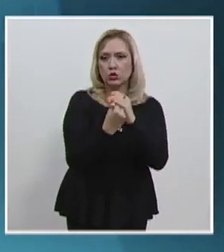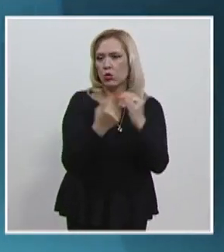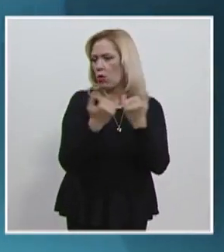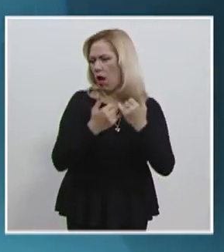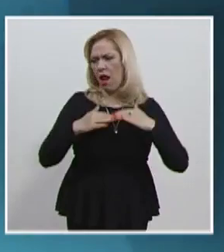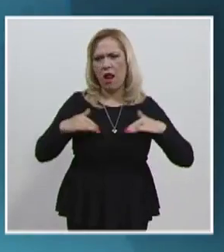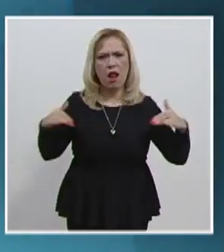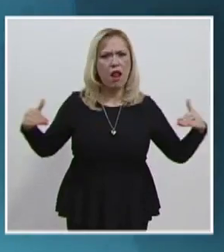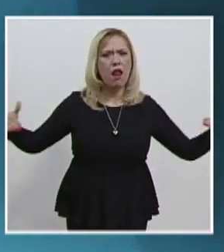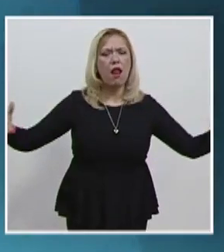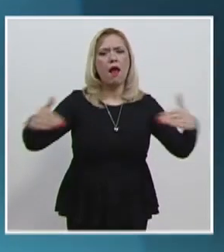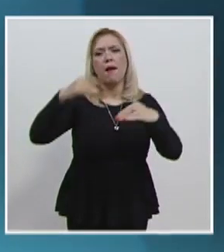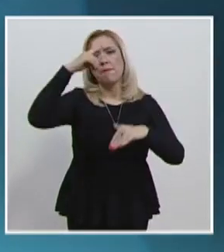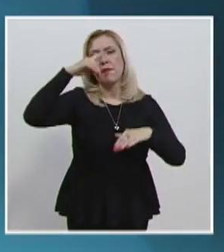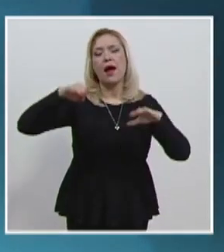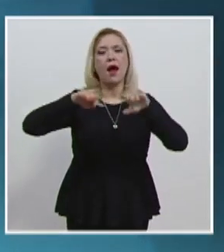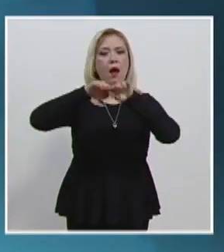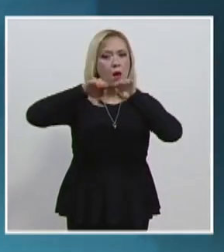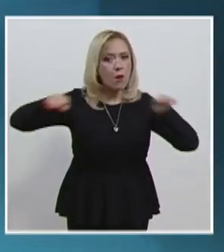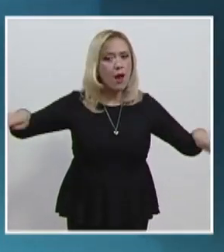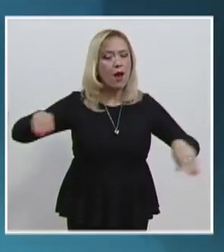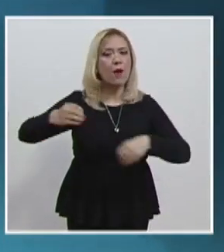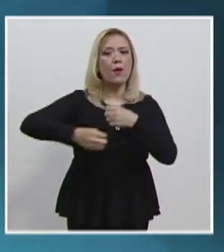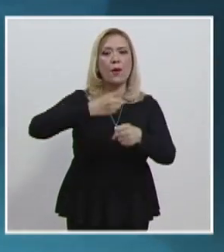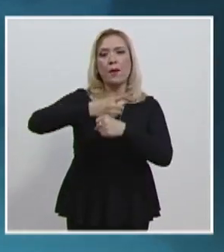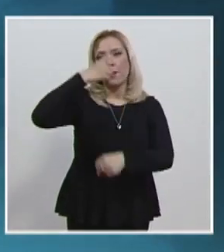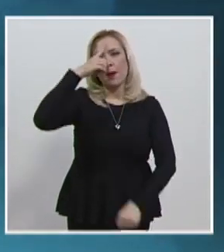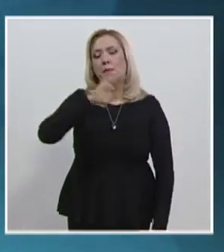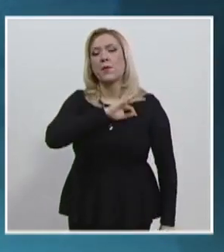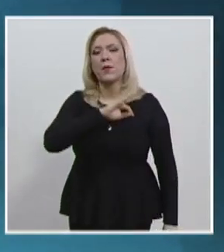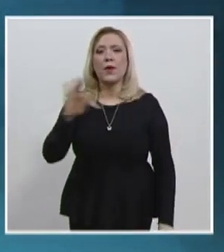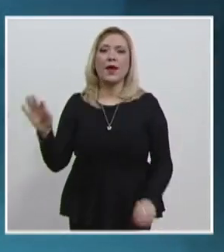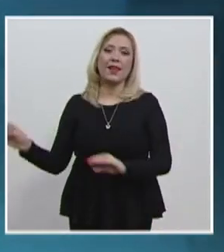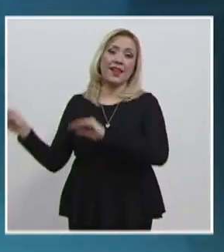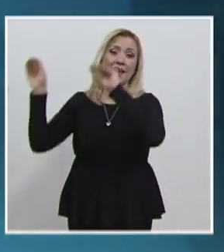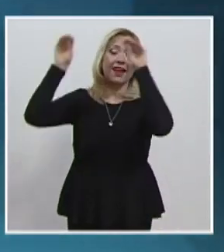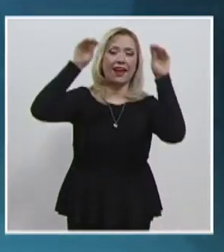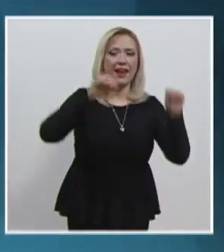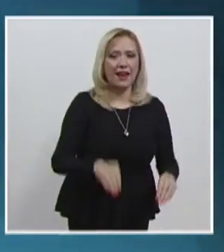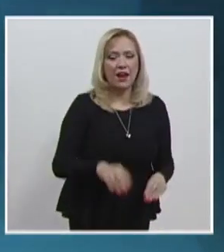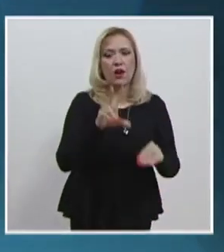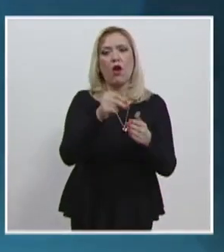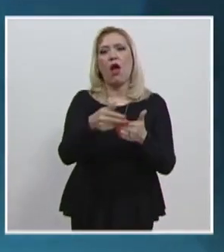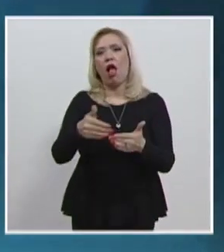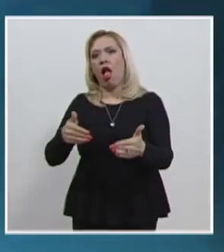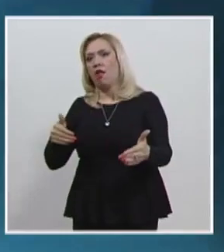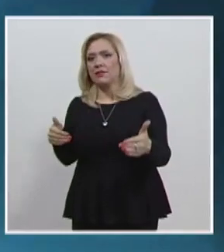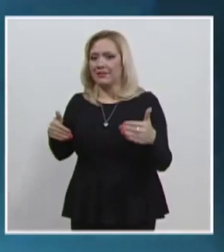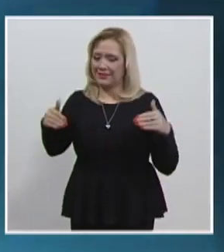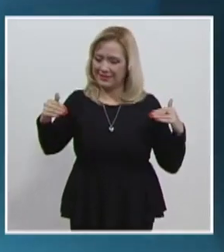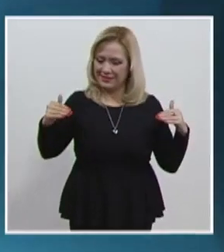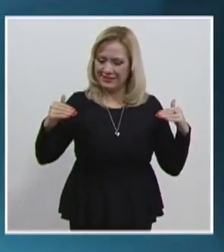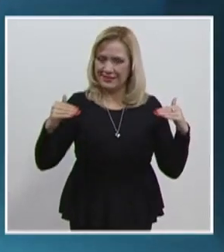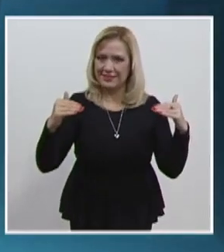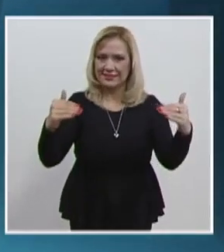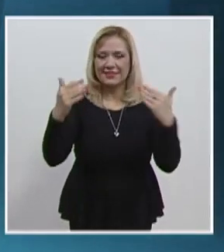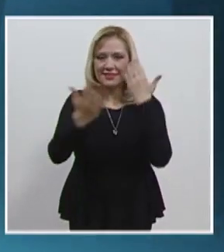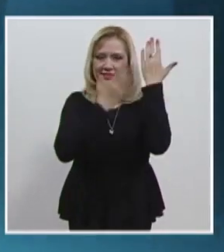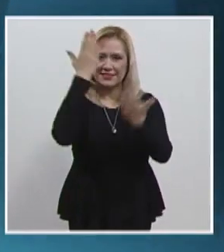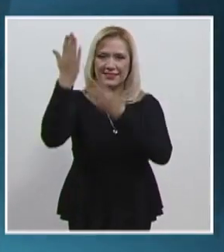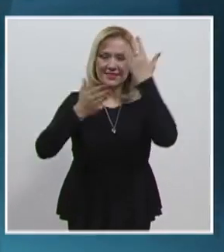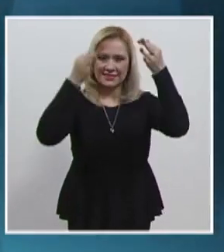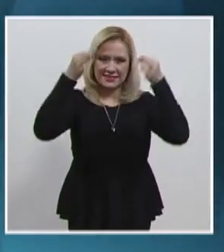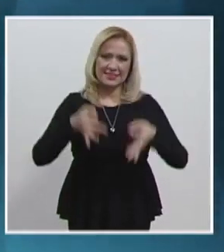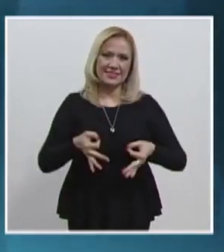a fin de que esté en igualdad de condiciones para poder asimilar los conocimientos y también garantizar su